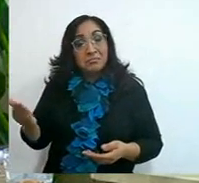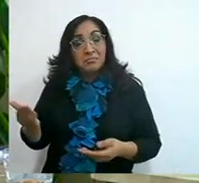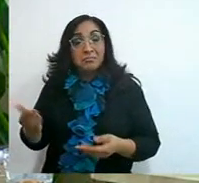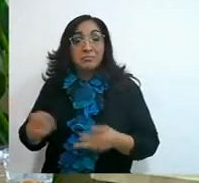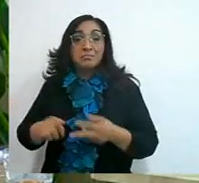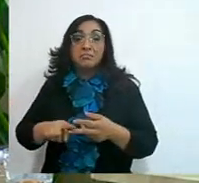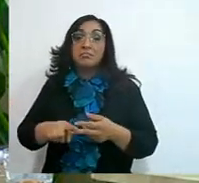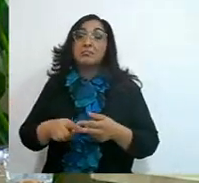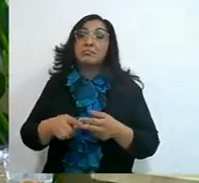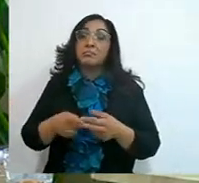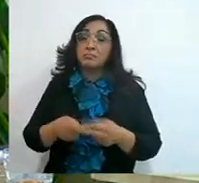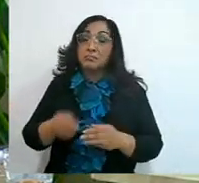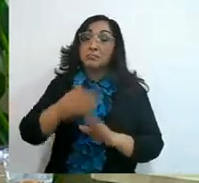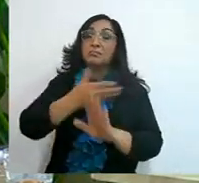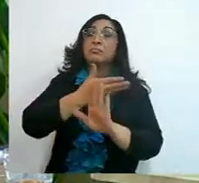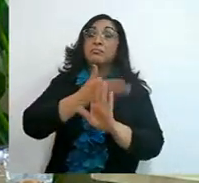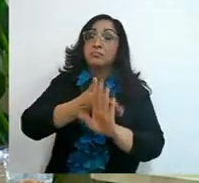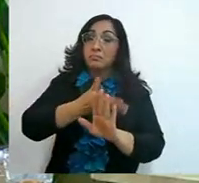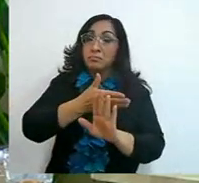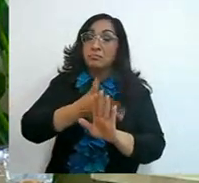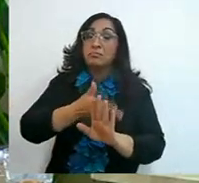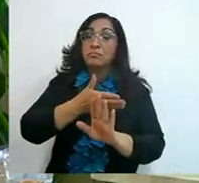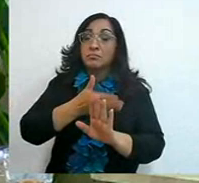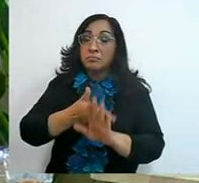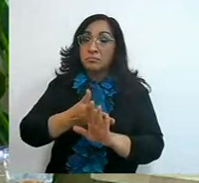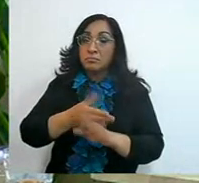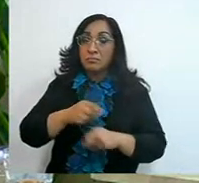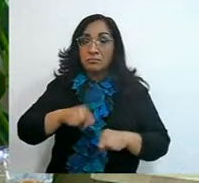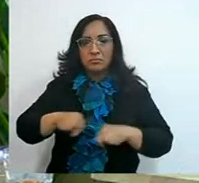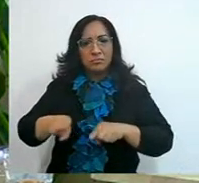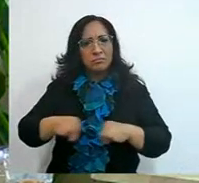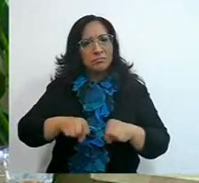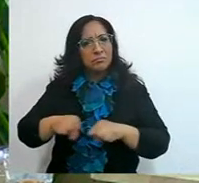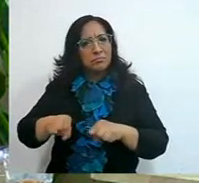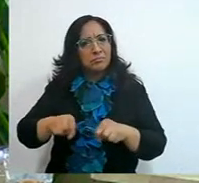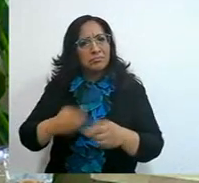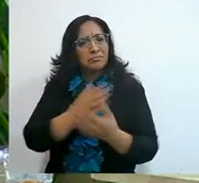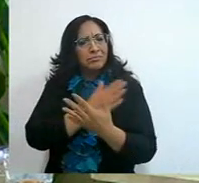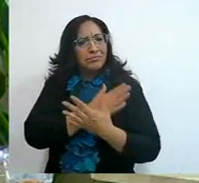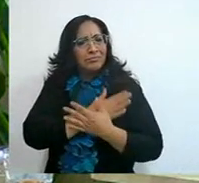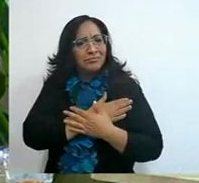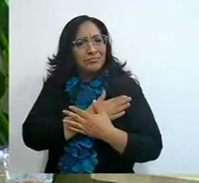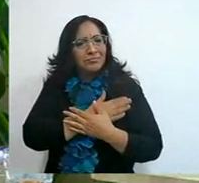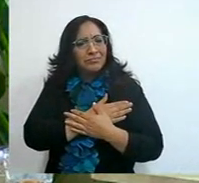empezaba a ofender a los hermanos amados de Toluca.